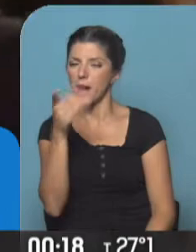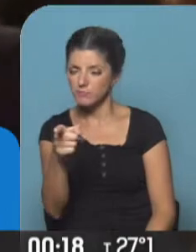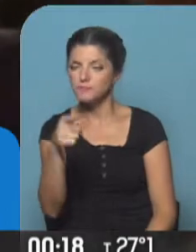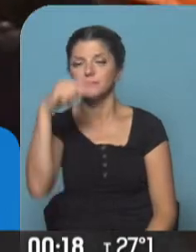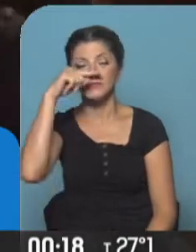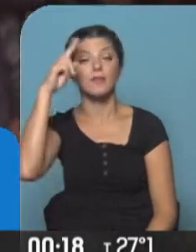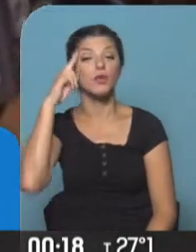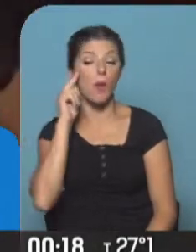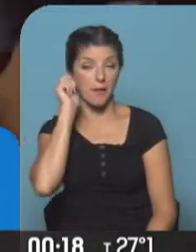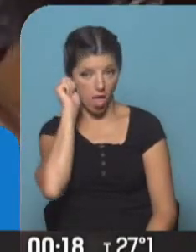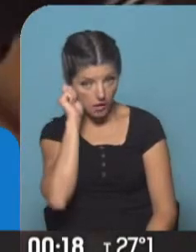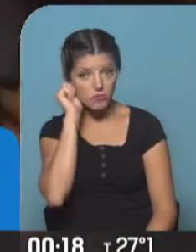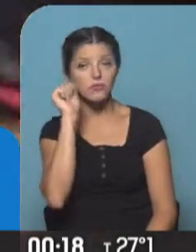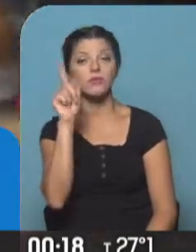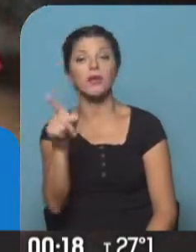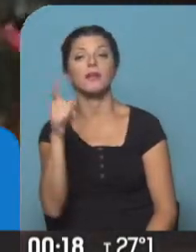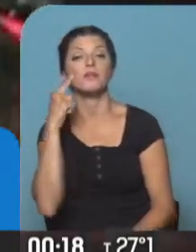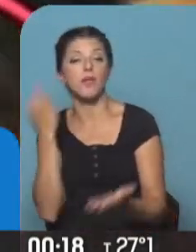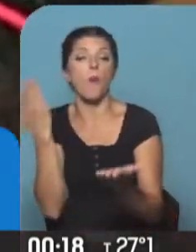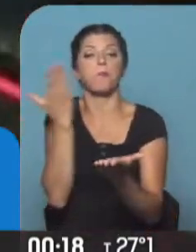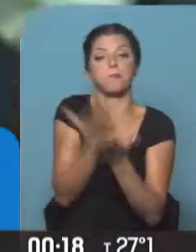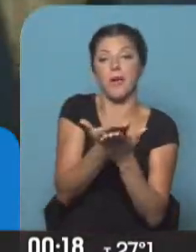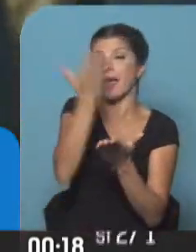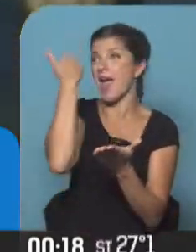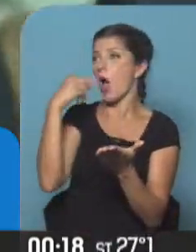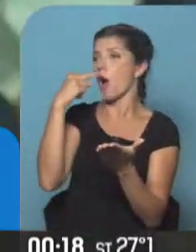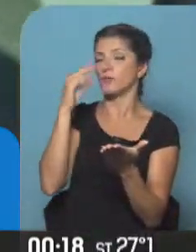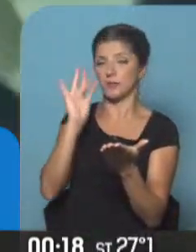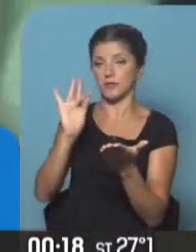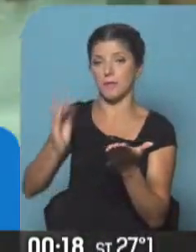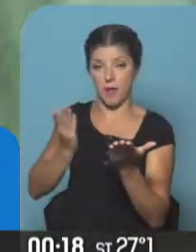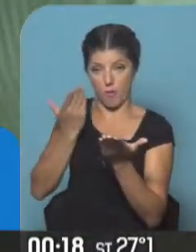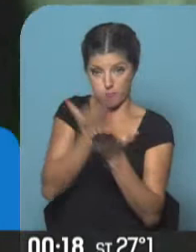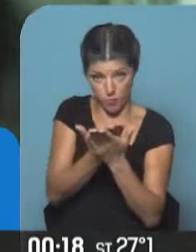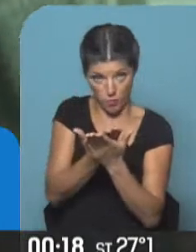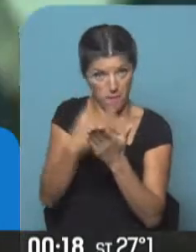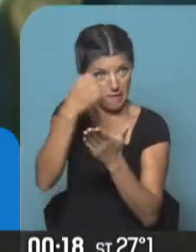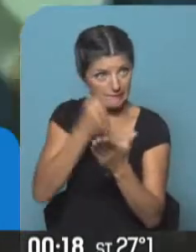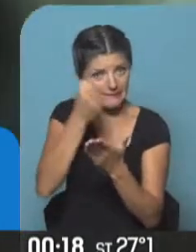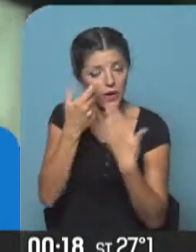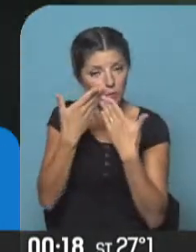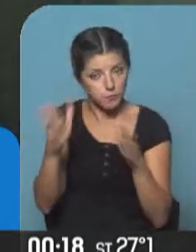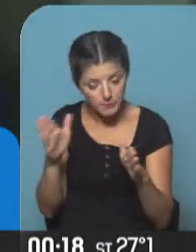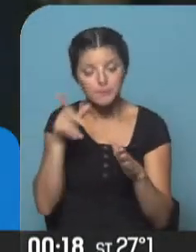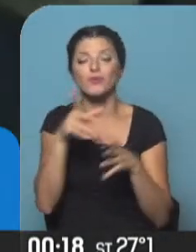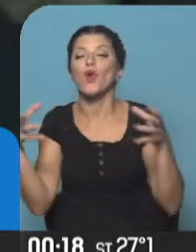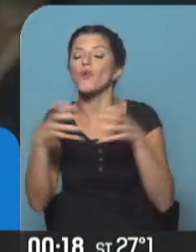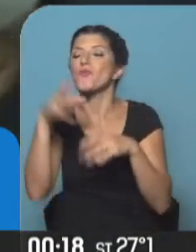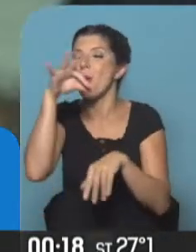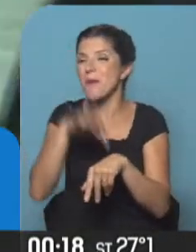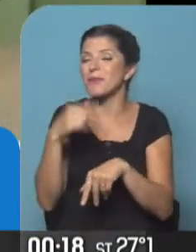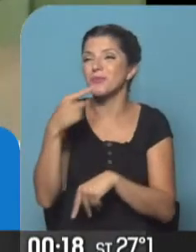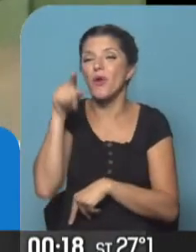años, presentó la solicitud de indulto el pasado 11 de diciembre. Una junta médica determinó que padece una